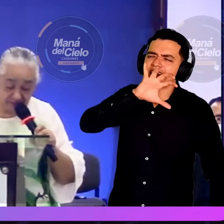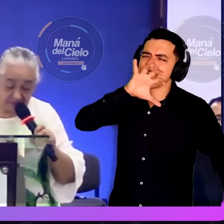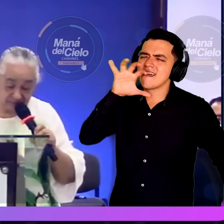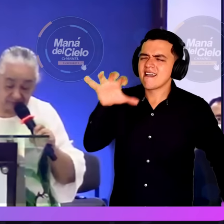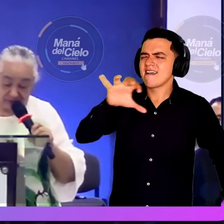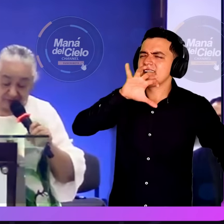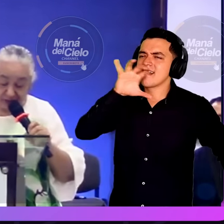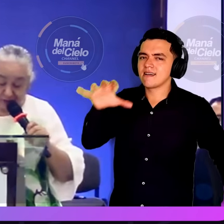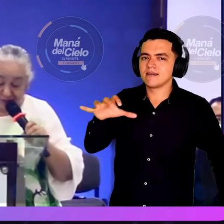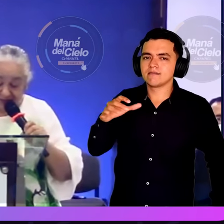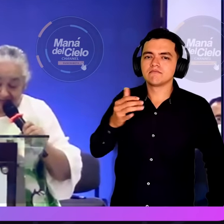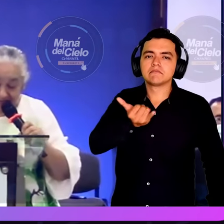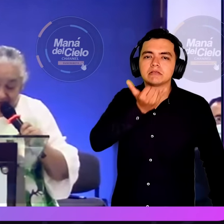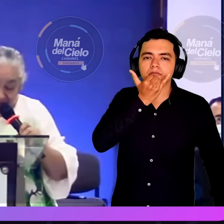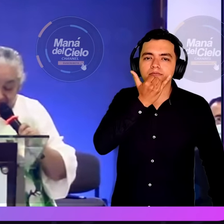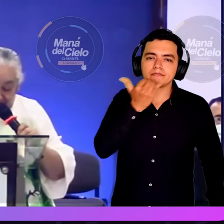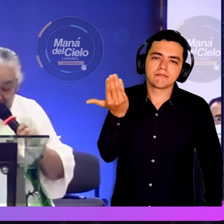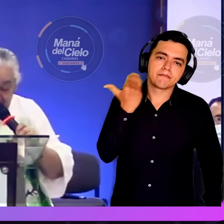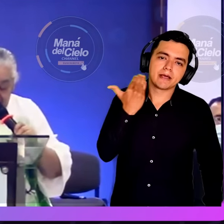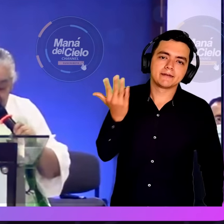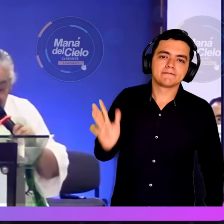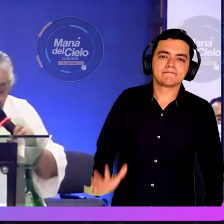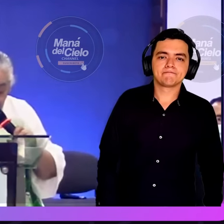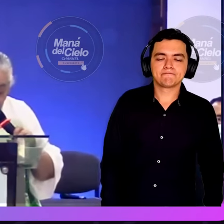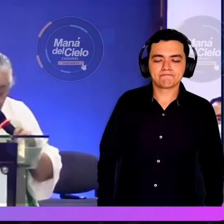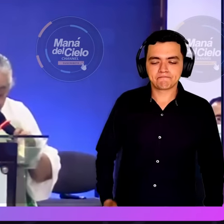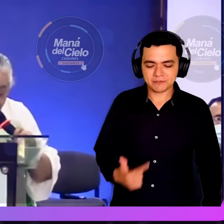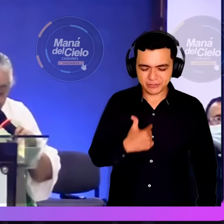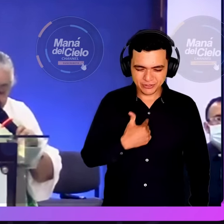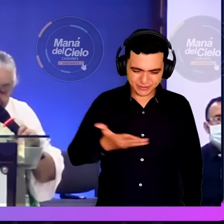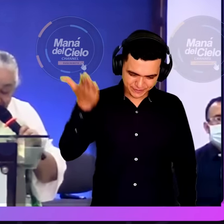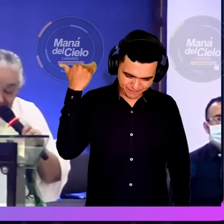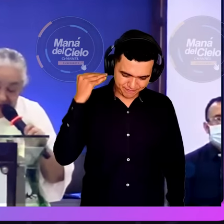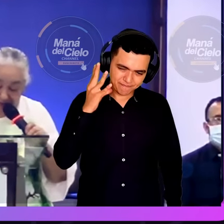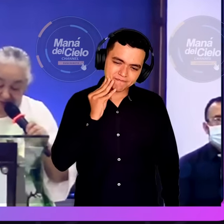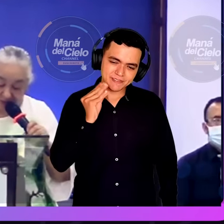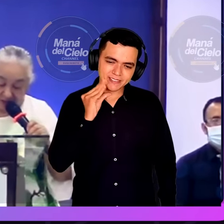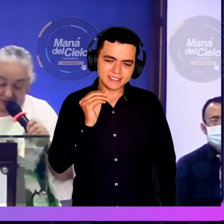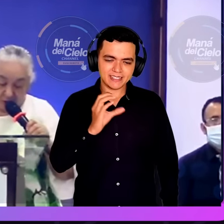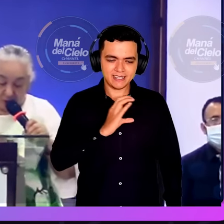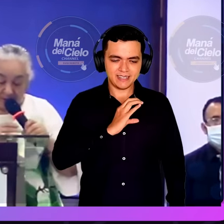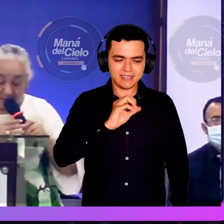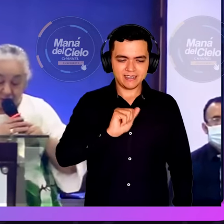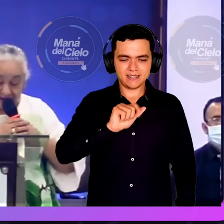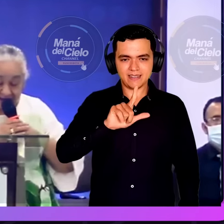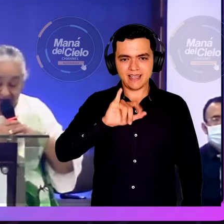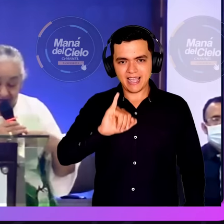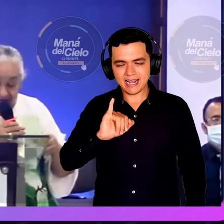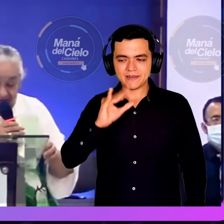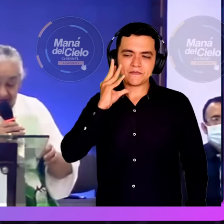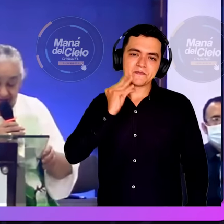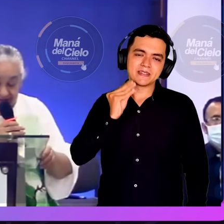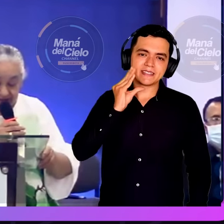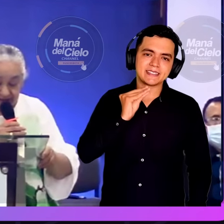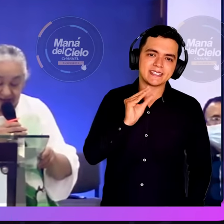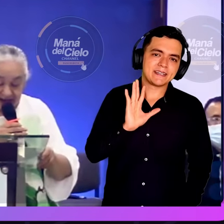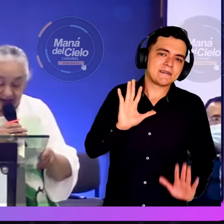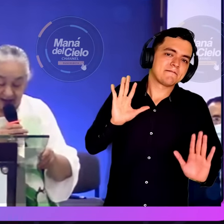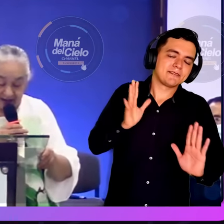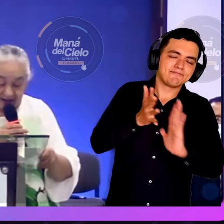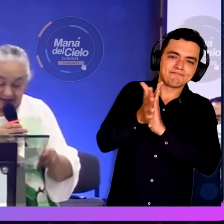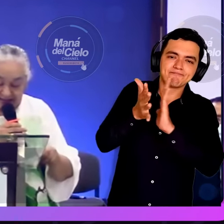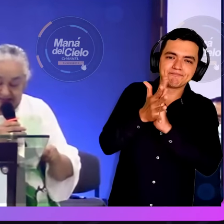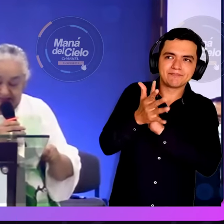Señor. Bendito sea el Señor. Bendito sea el Señor. Como vemos aquí,